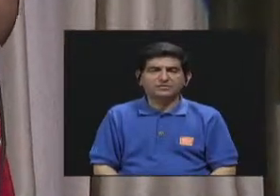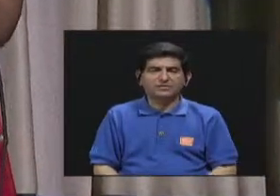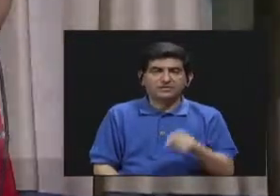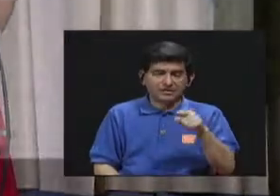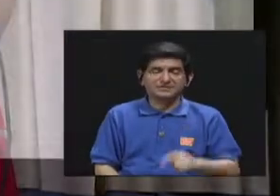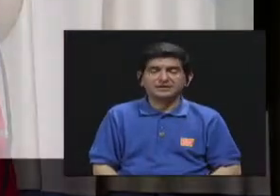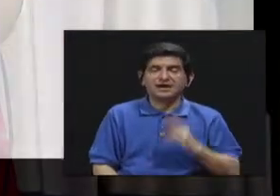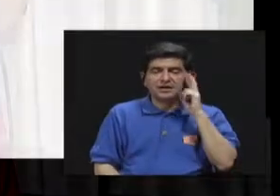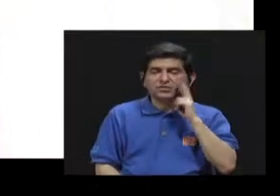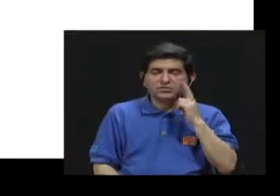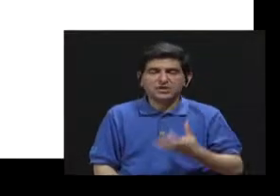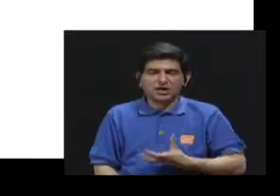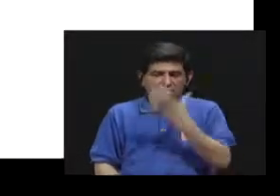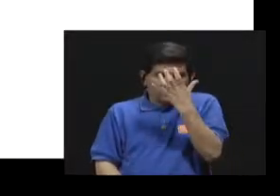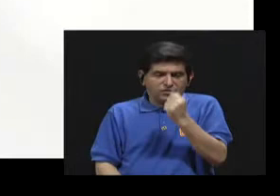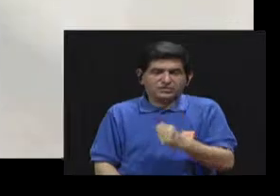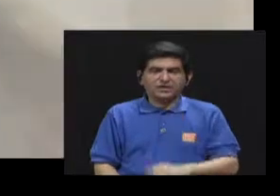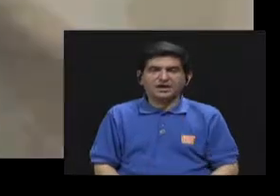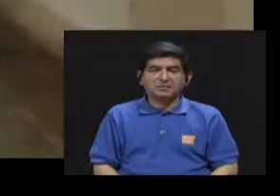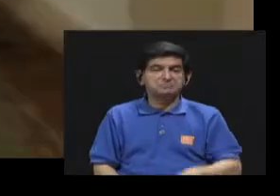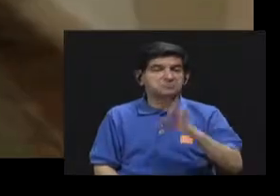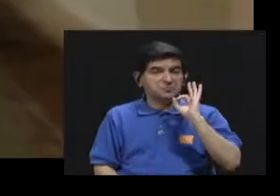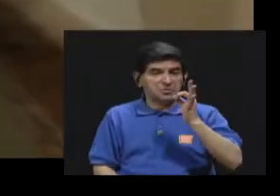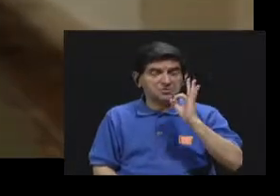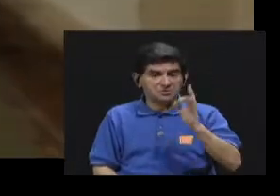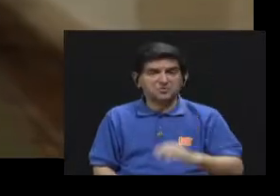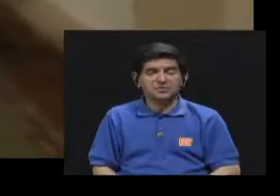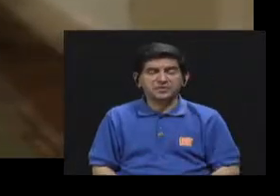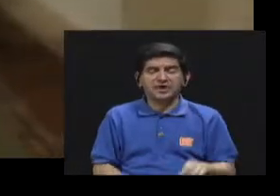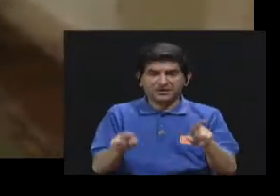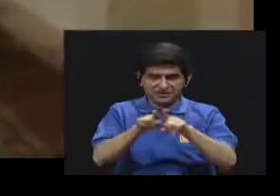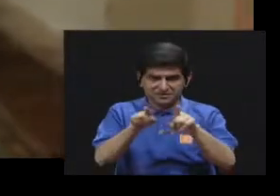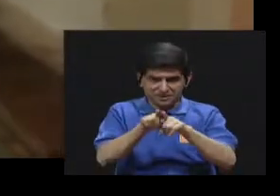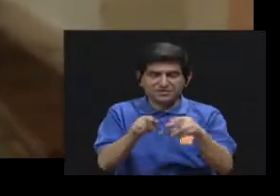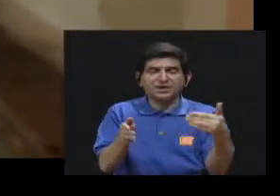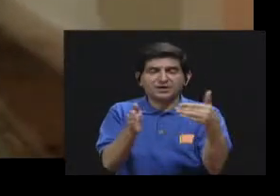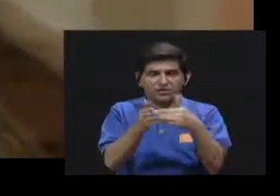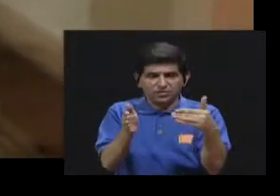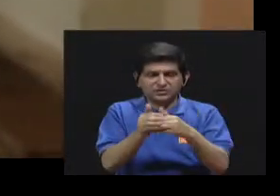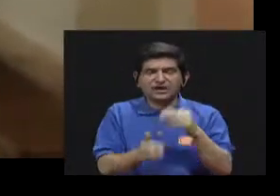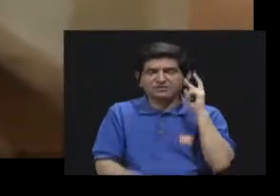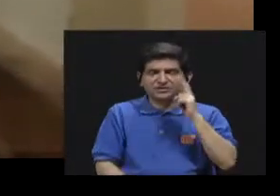Furia. Esther Lowe. Muy bien, empieza Rosado Furia a sumar